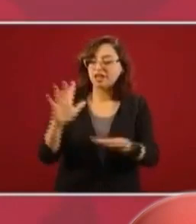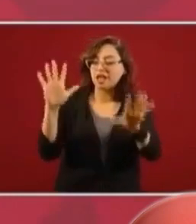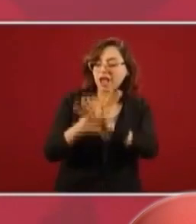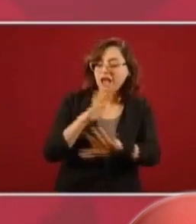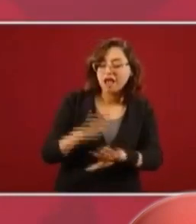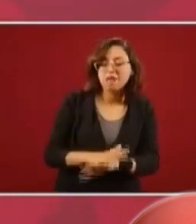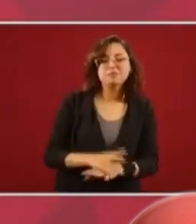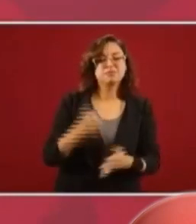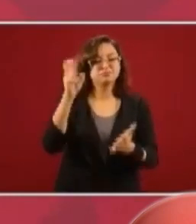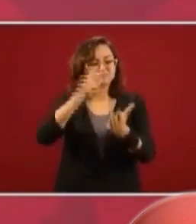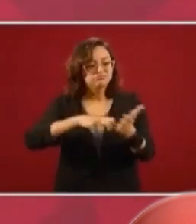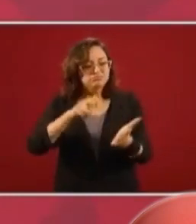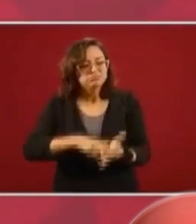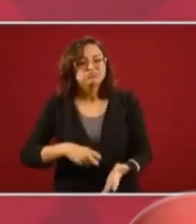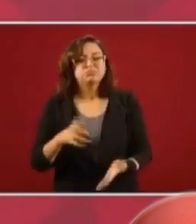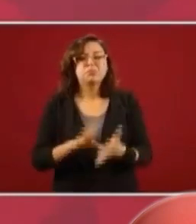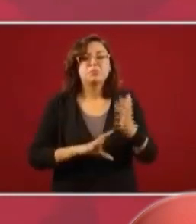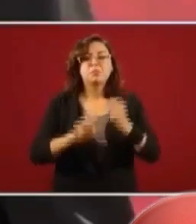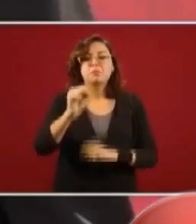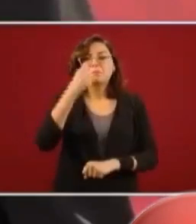se considerara delito grave,